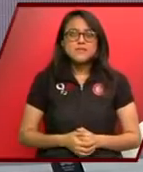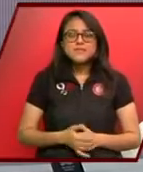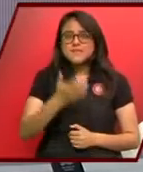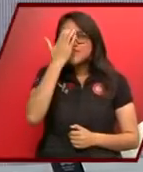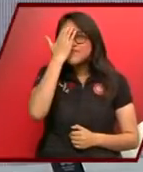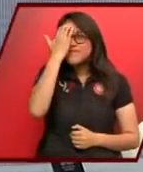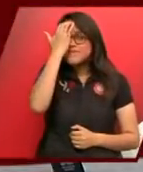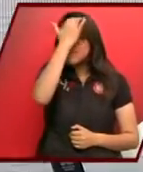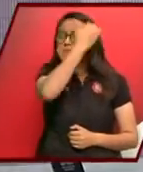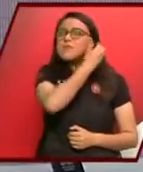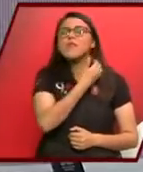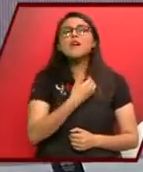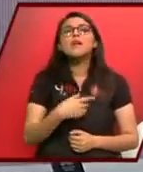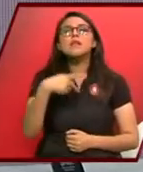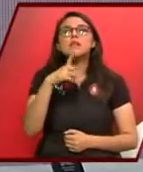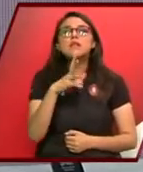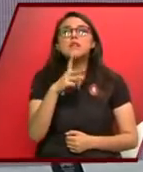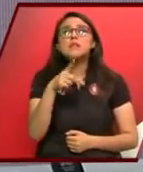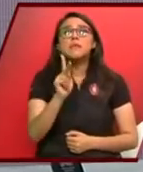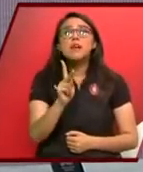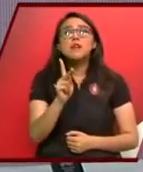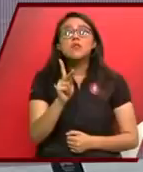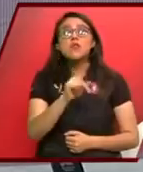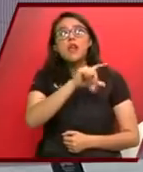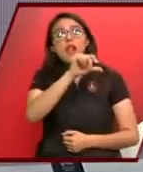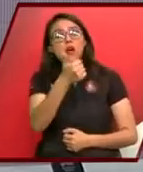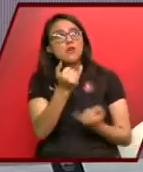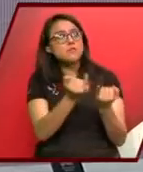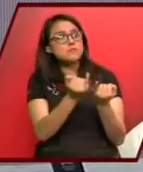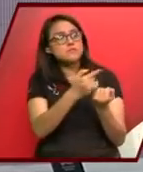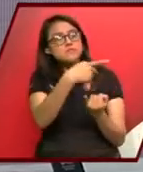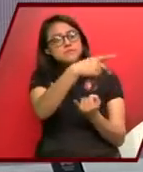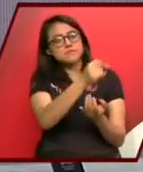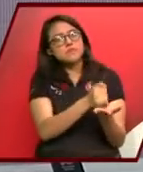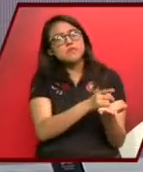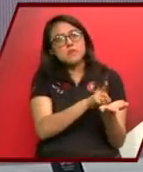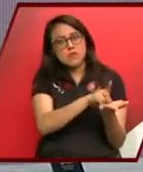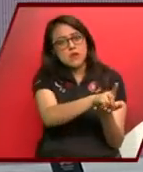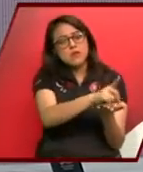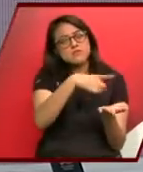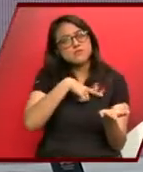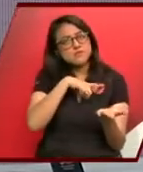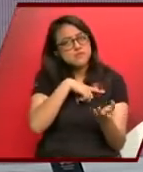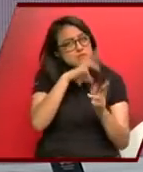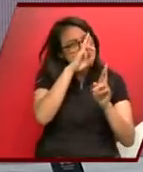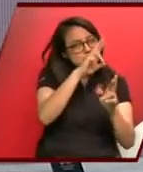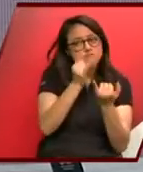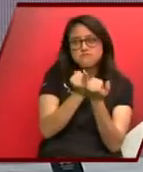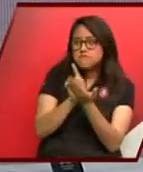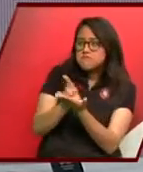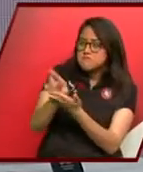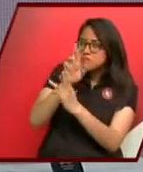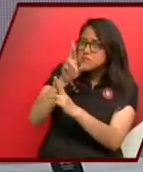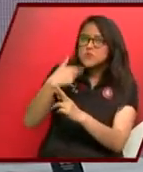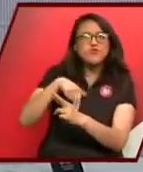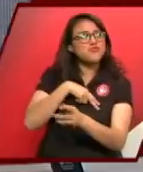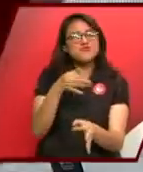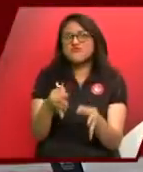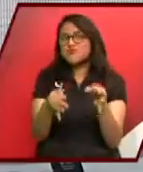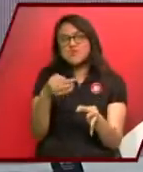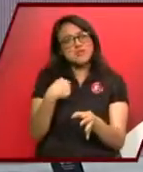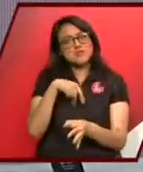saber. Pero la otra parte también tiene derechos y aquí lo respetamos. Nosotros no somos jueces ni podemos tomar